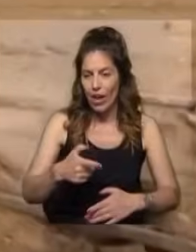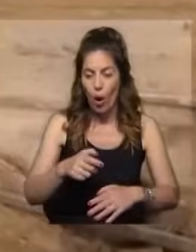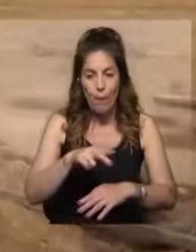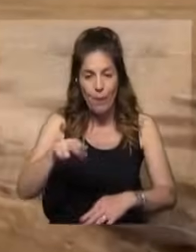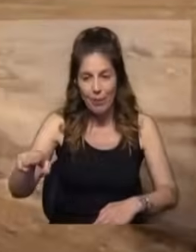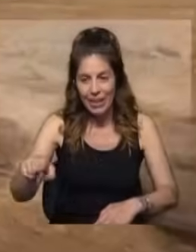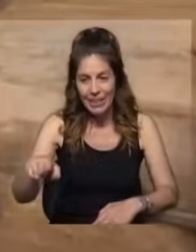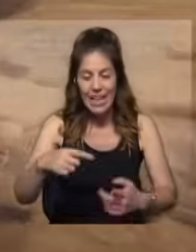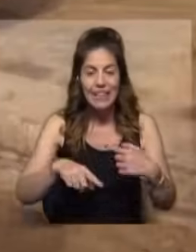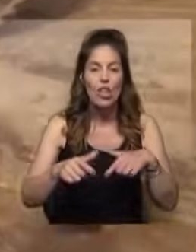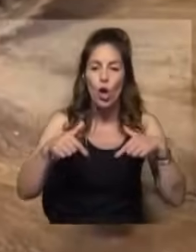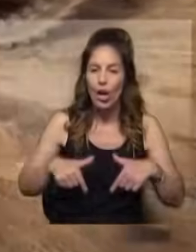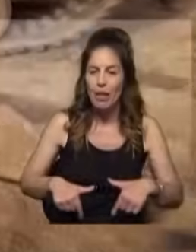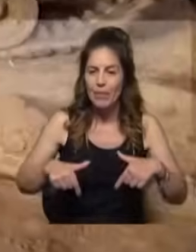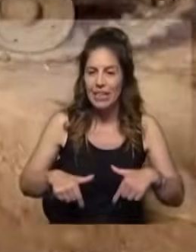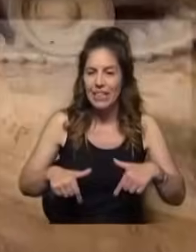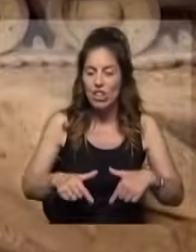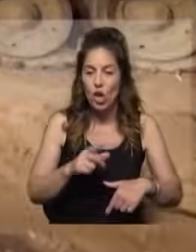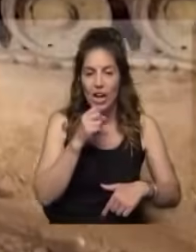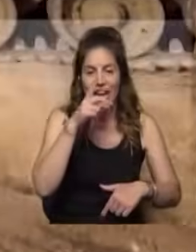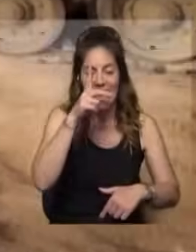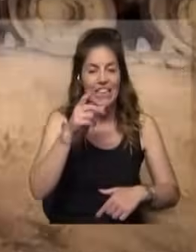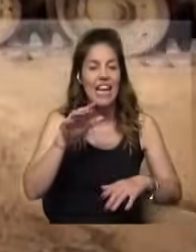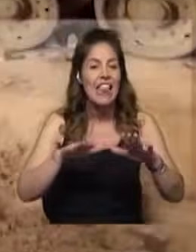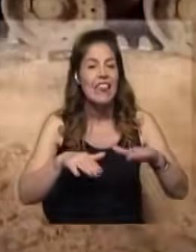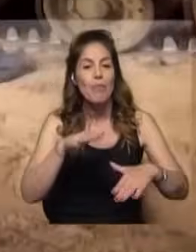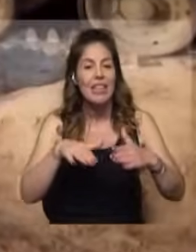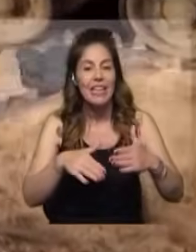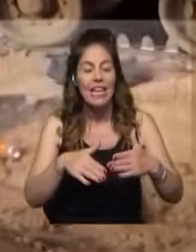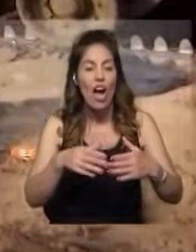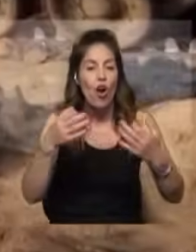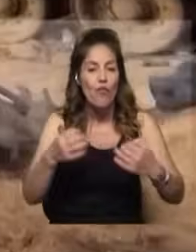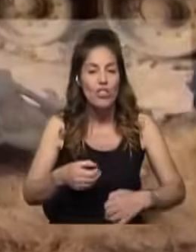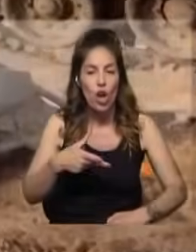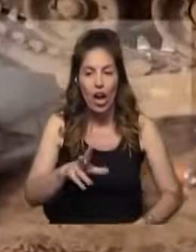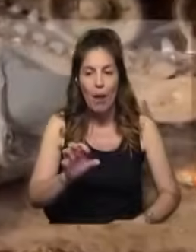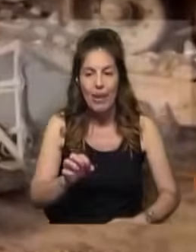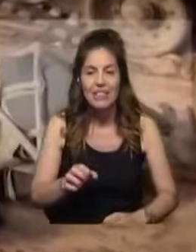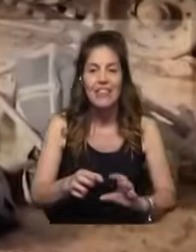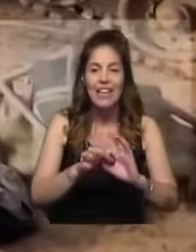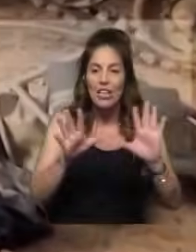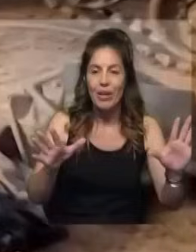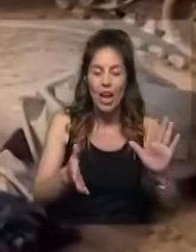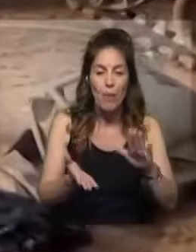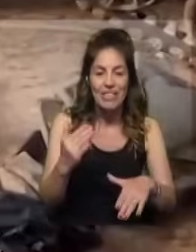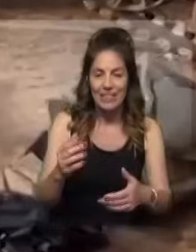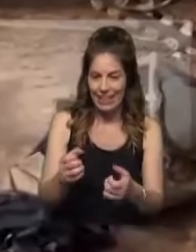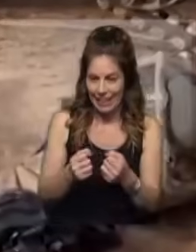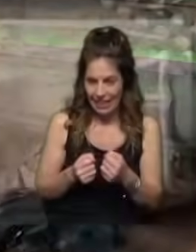catarima mayed alanari afirmó que dependerá de la confirmación de jamás sobre la posibilidad de liberar más